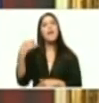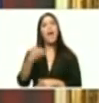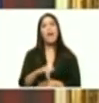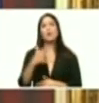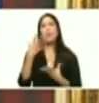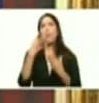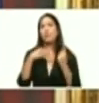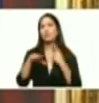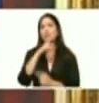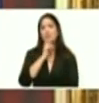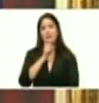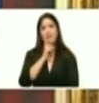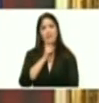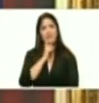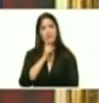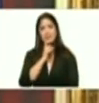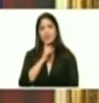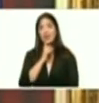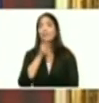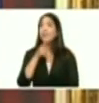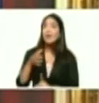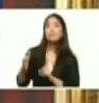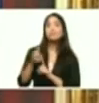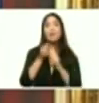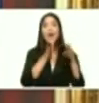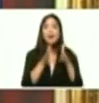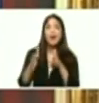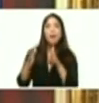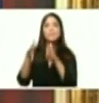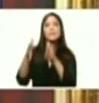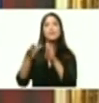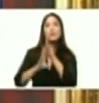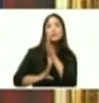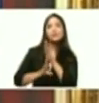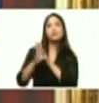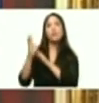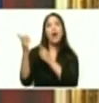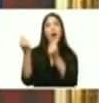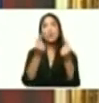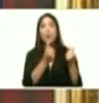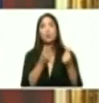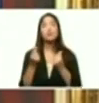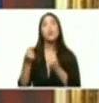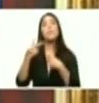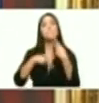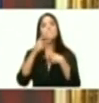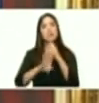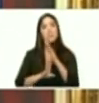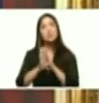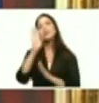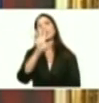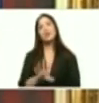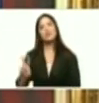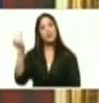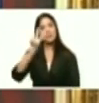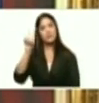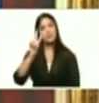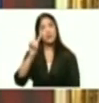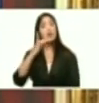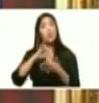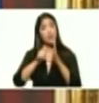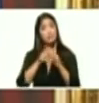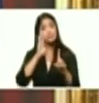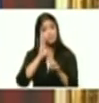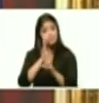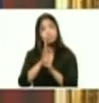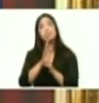grandes dificultades, lograr el camino, del crecimiento económico, para la prosperidad nacional. Es un concepto